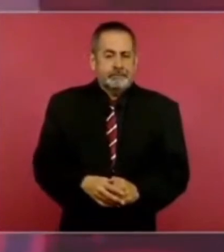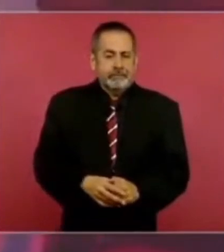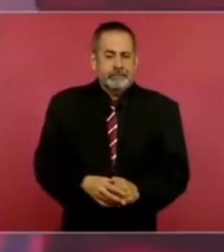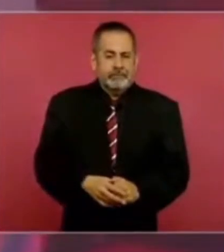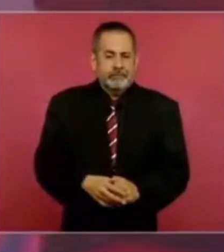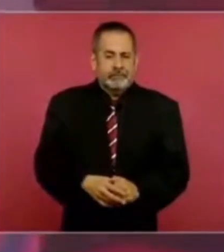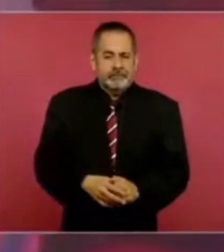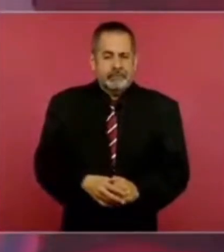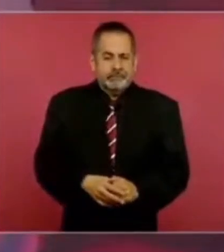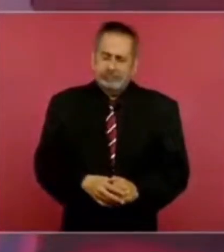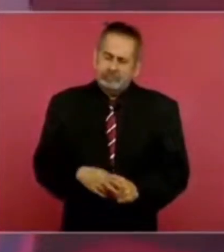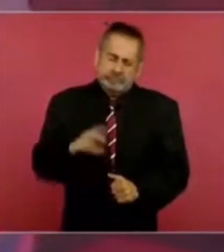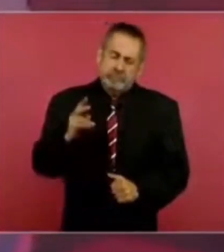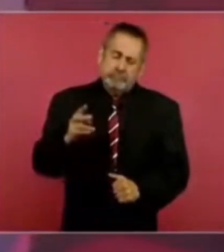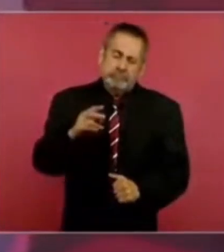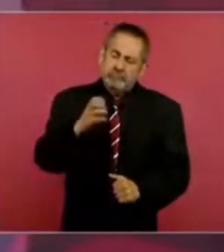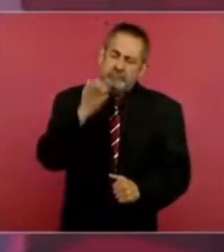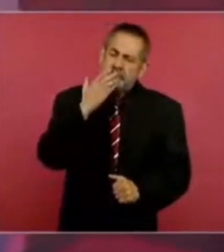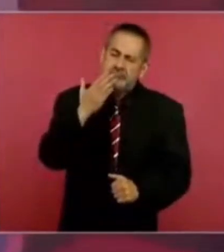Entonces sí vale la pena